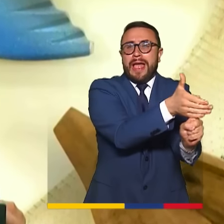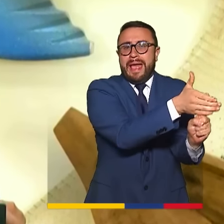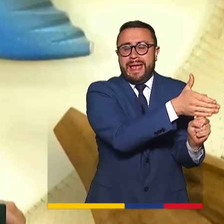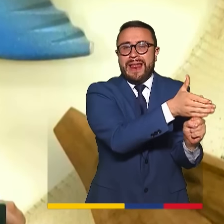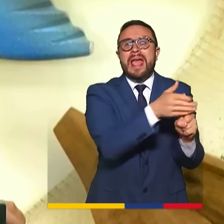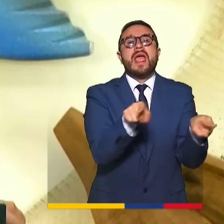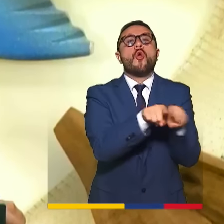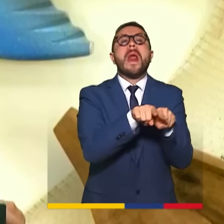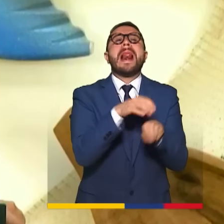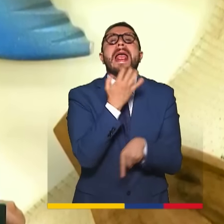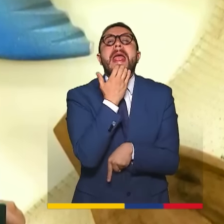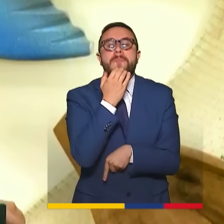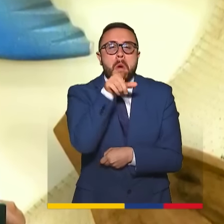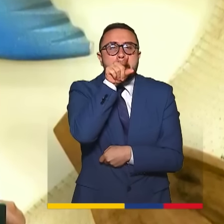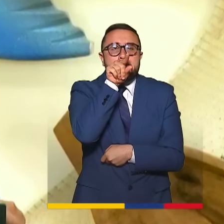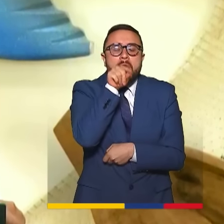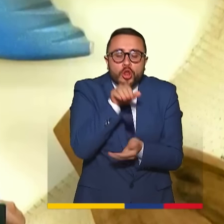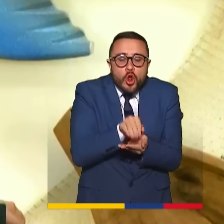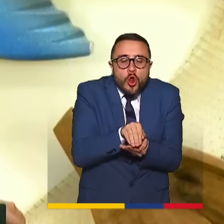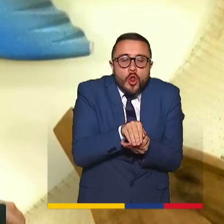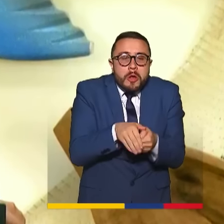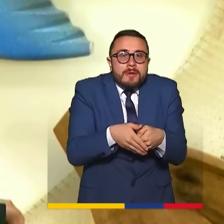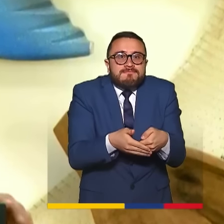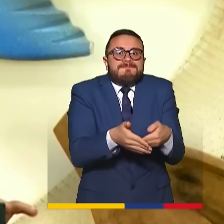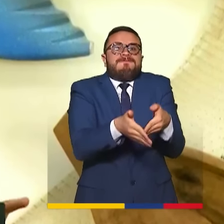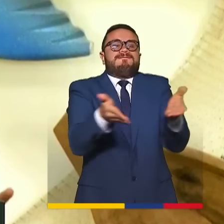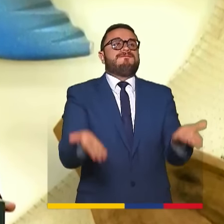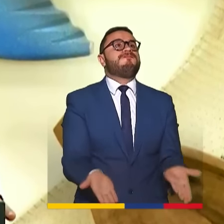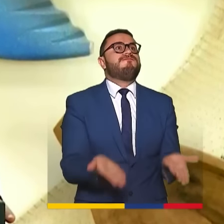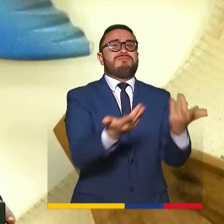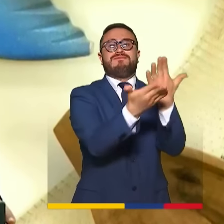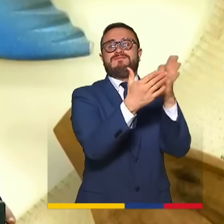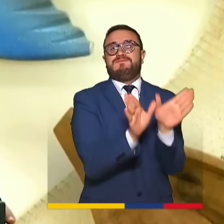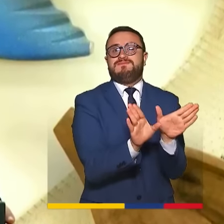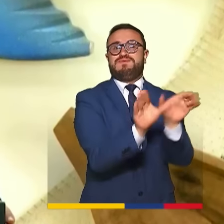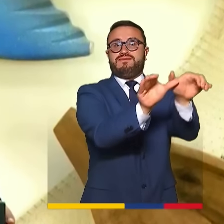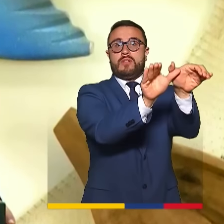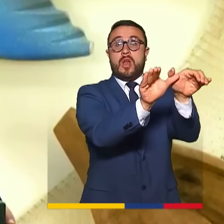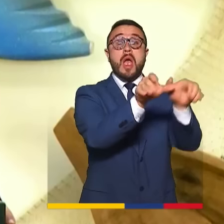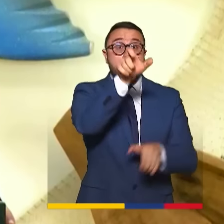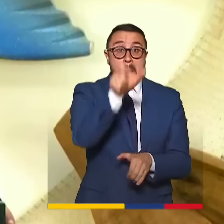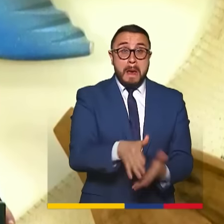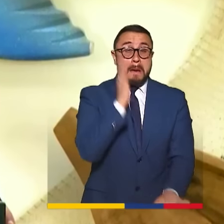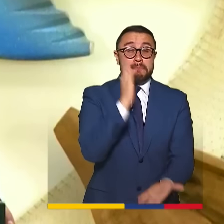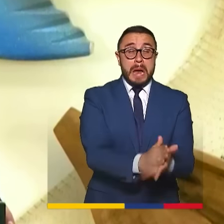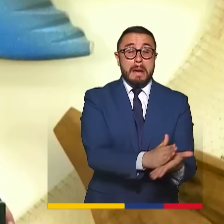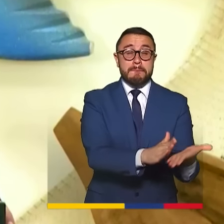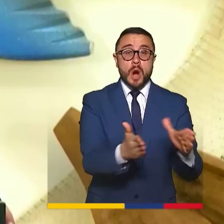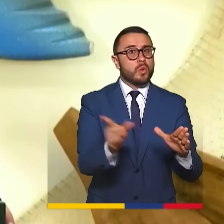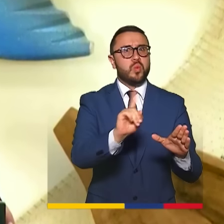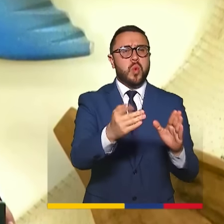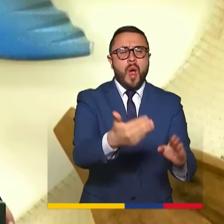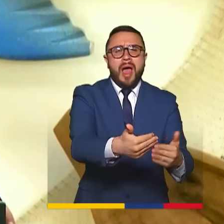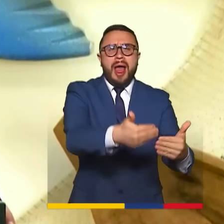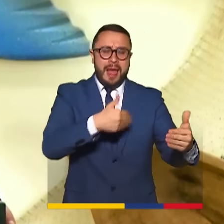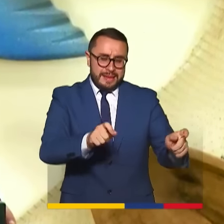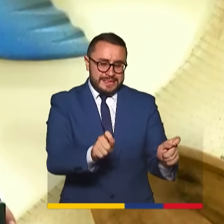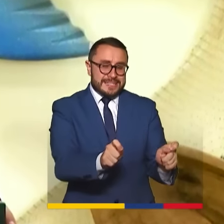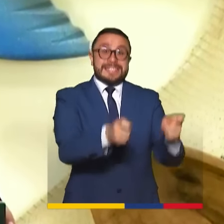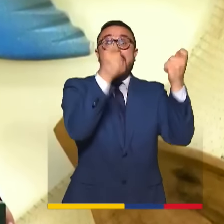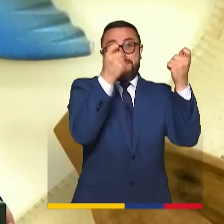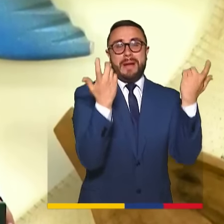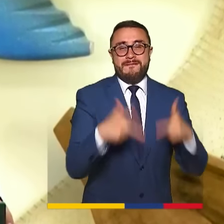para impedir la muerte prematura. Y se me quedó grabada, sin saber que